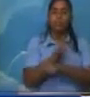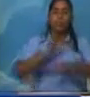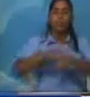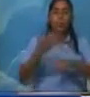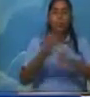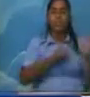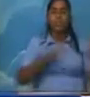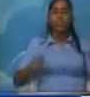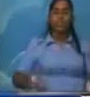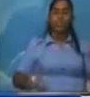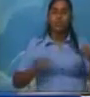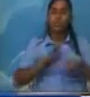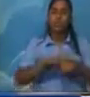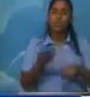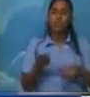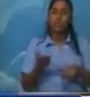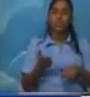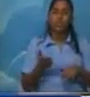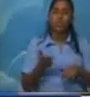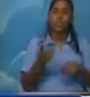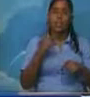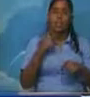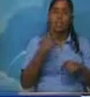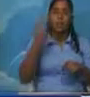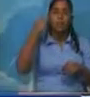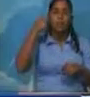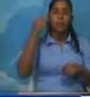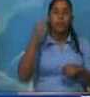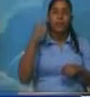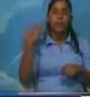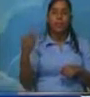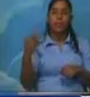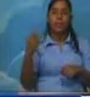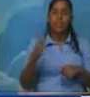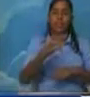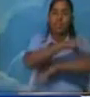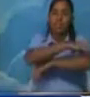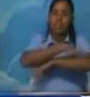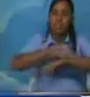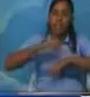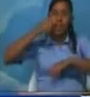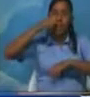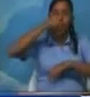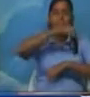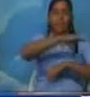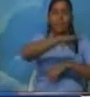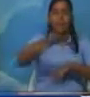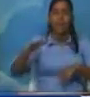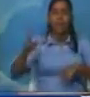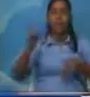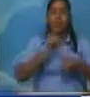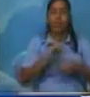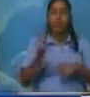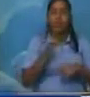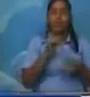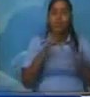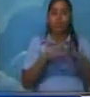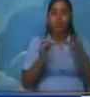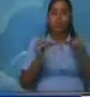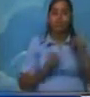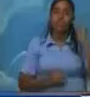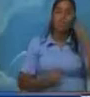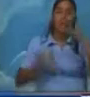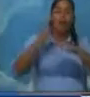qué Señor por qué Para que las fieras del campo no se